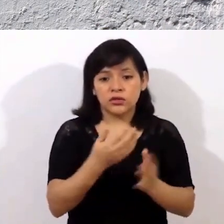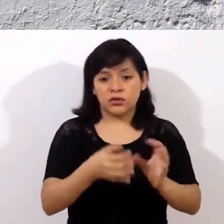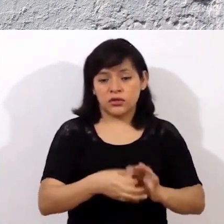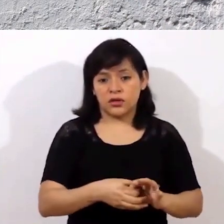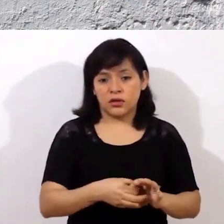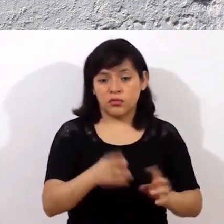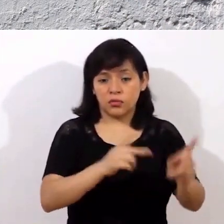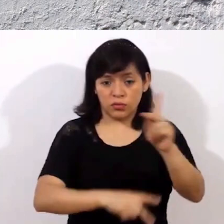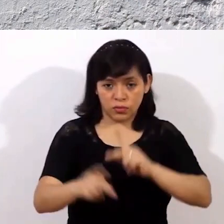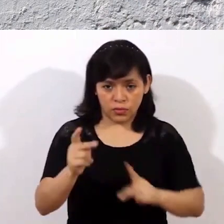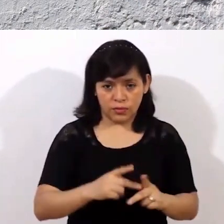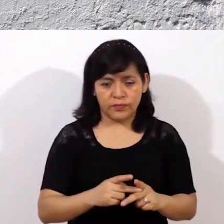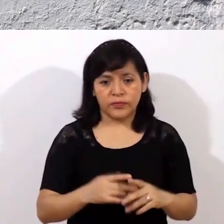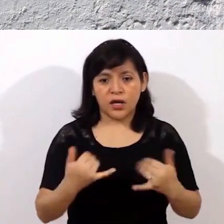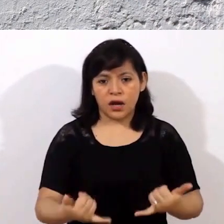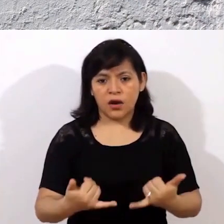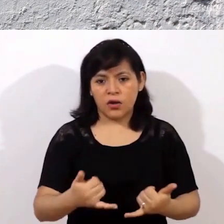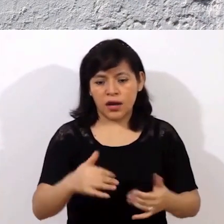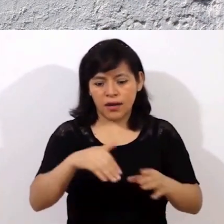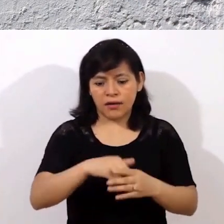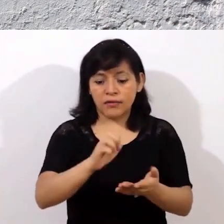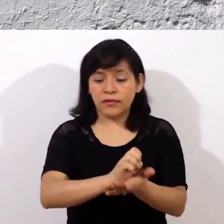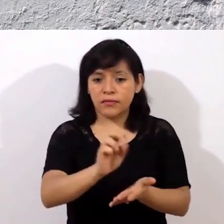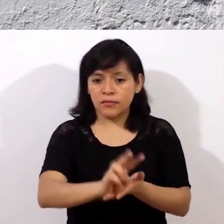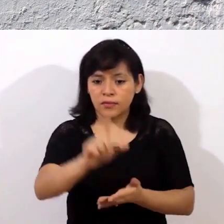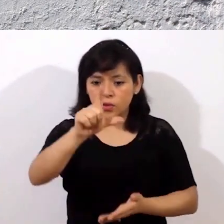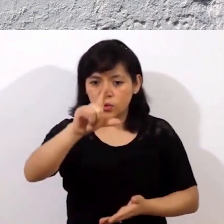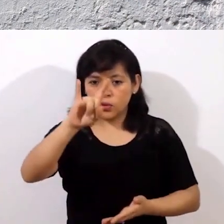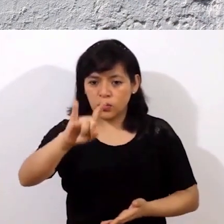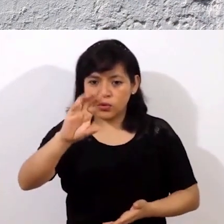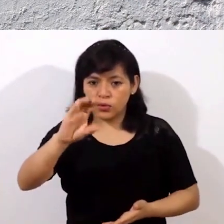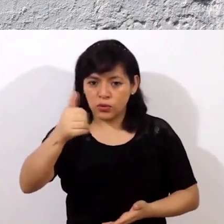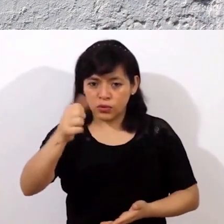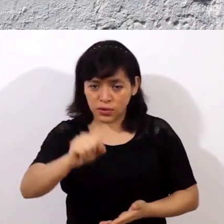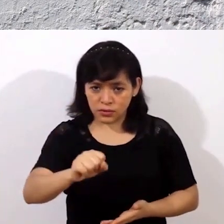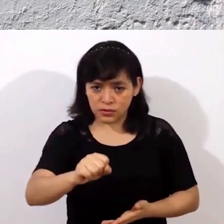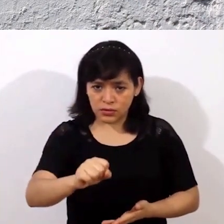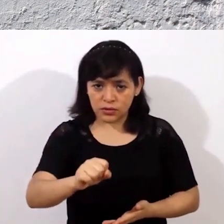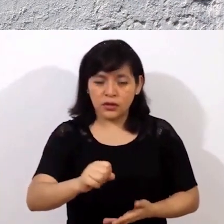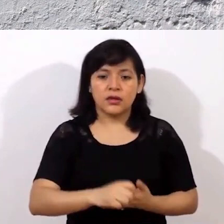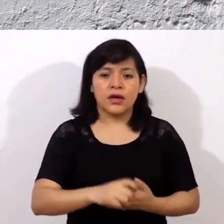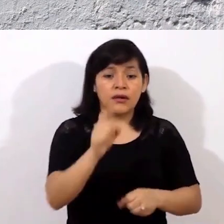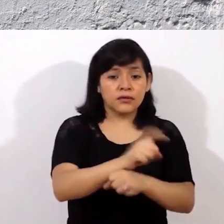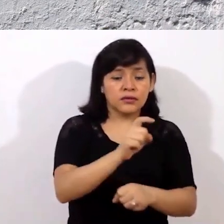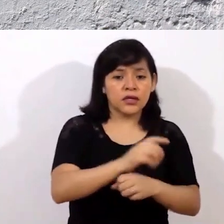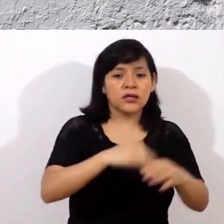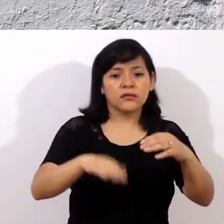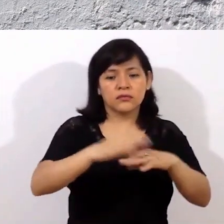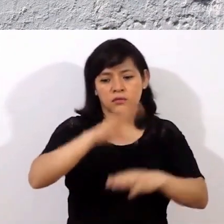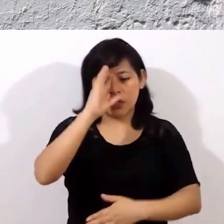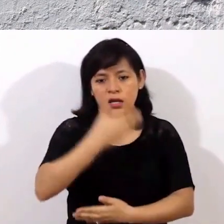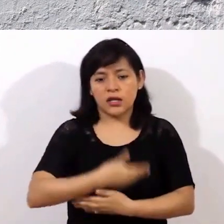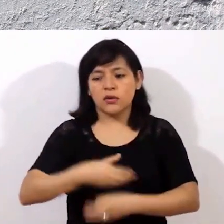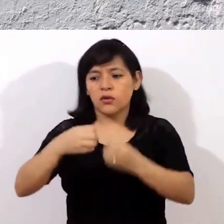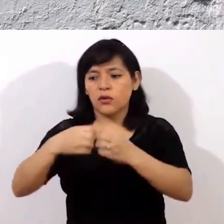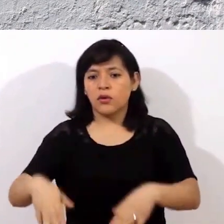Señor. El libro de Lucas nos está hablando acerca del hijo pródigo. Bueno, Oseas nos está hablando acerca de la